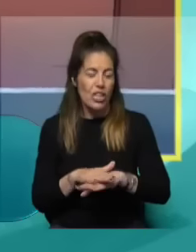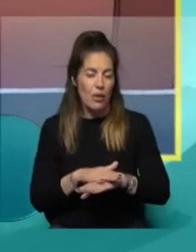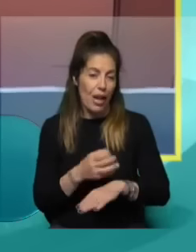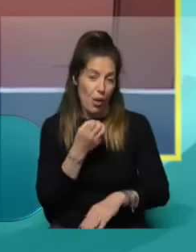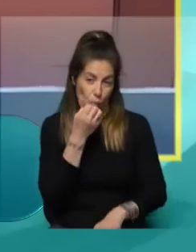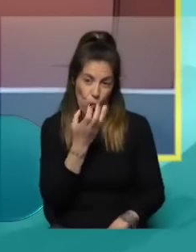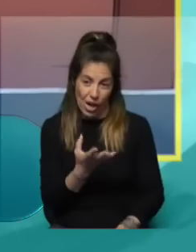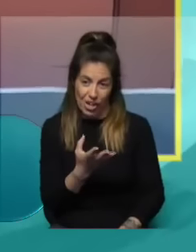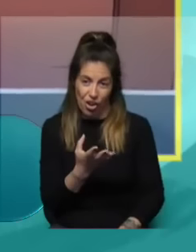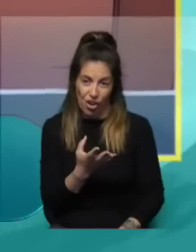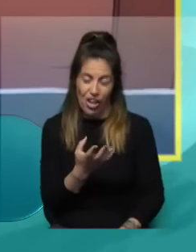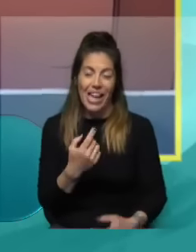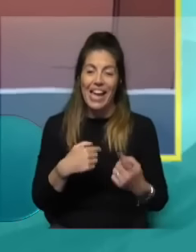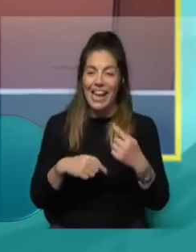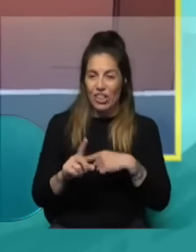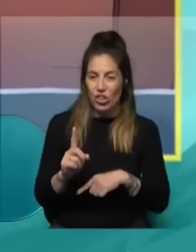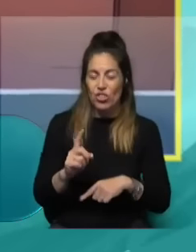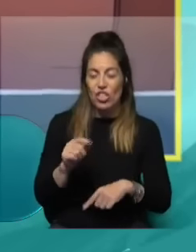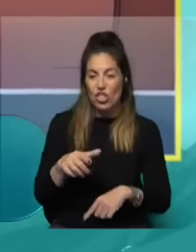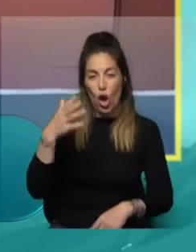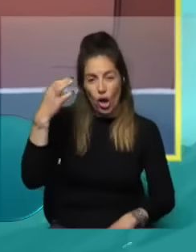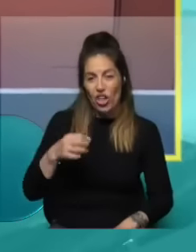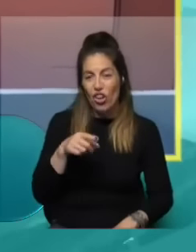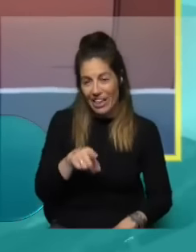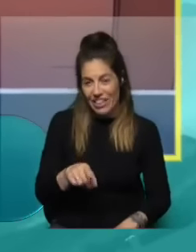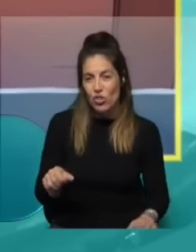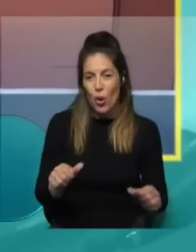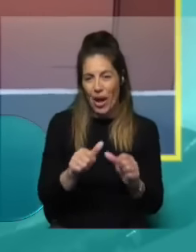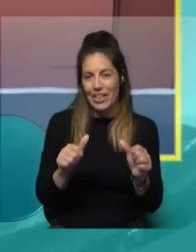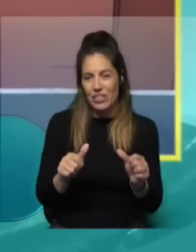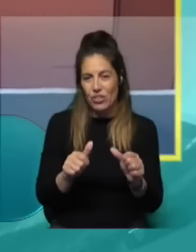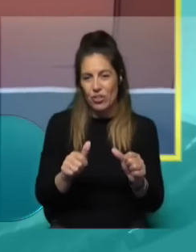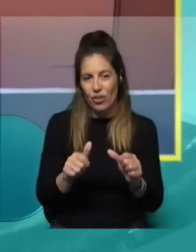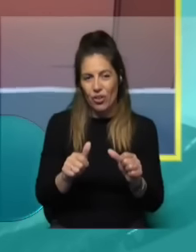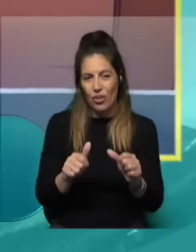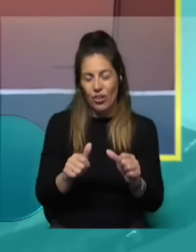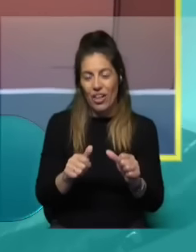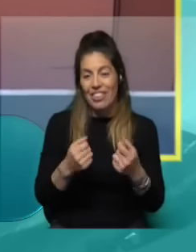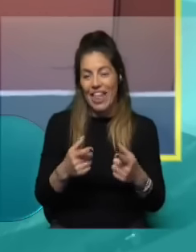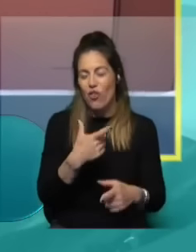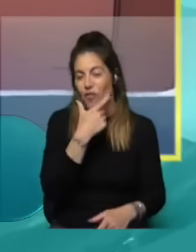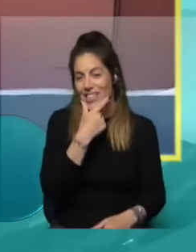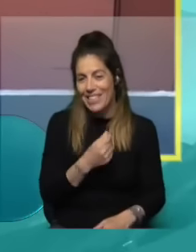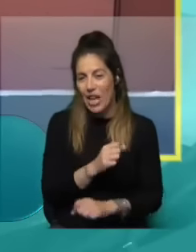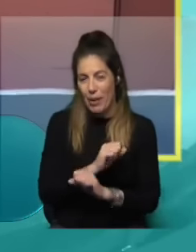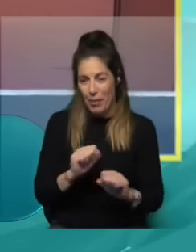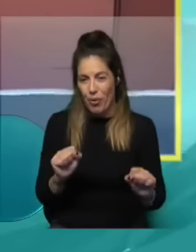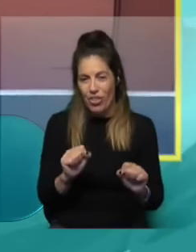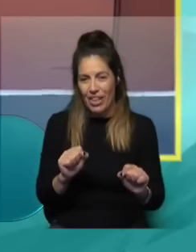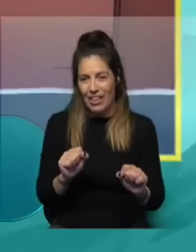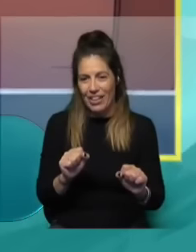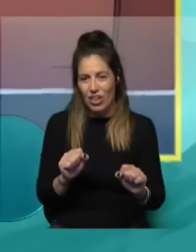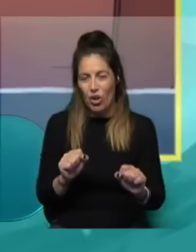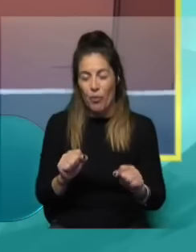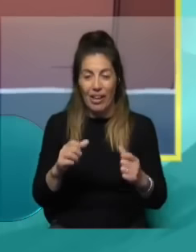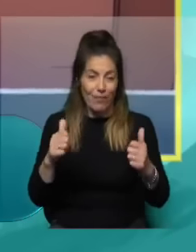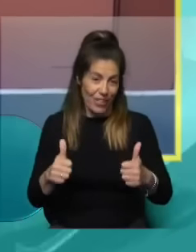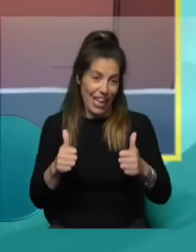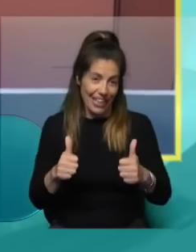bueno. Entonces yo creo que eso nos ha facilitado poder, como que nos haya ido